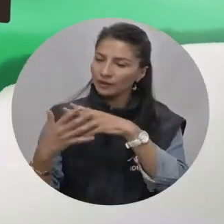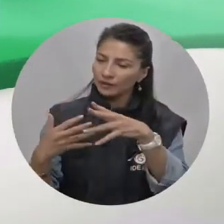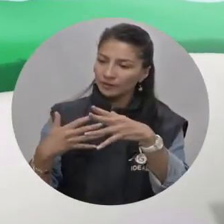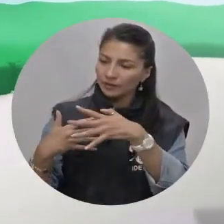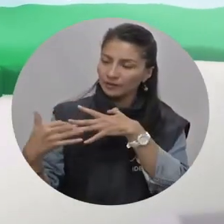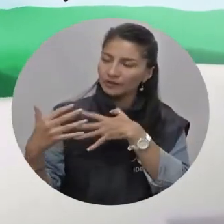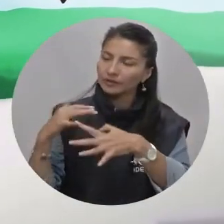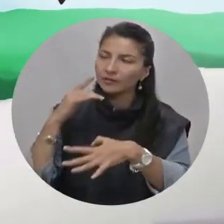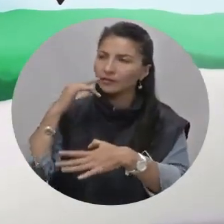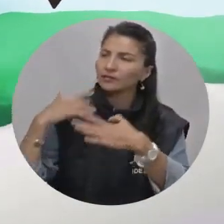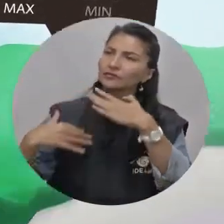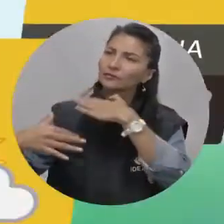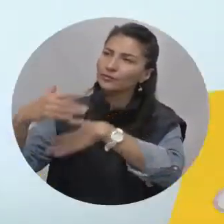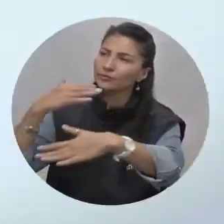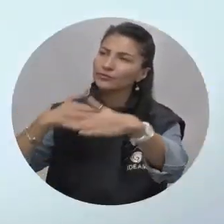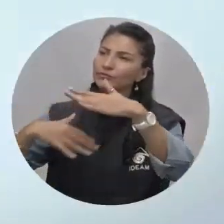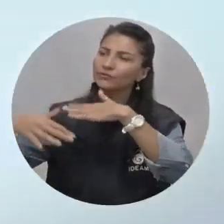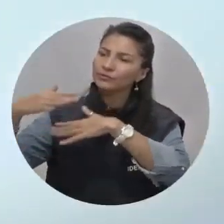Marta.